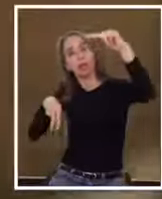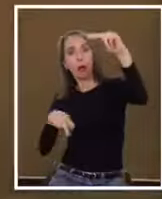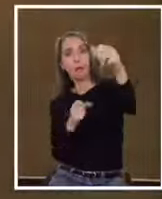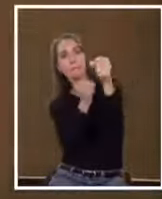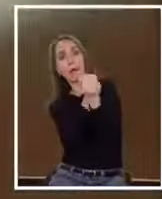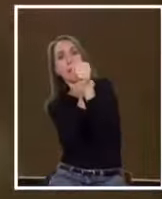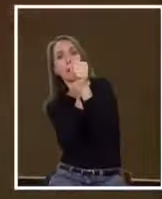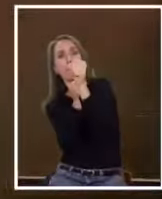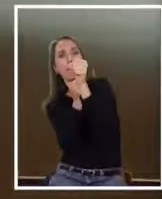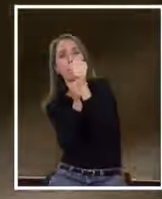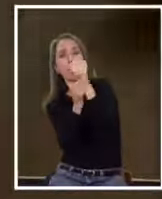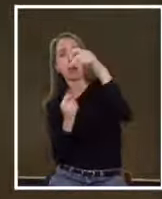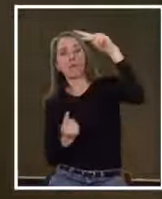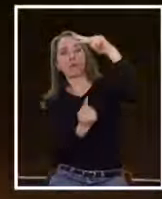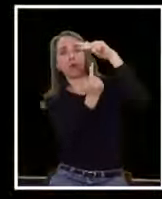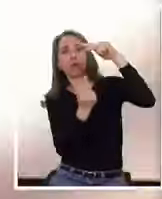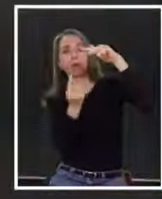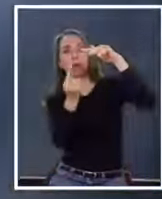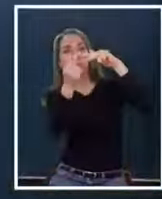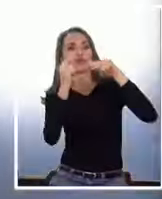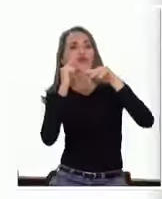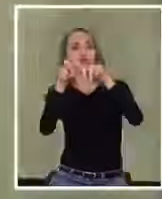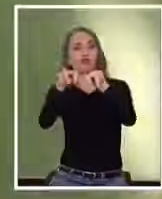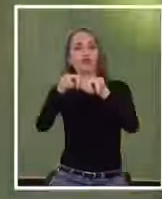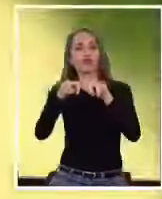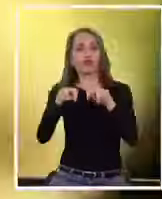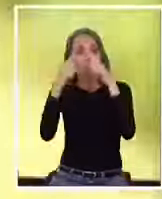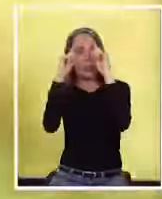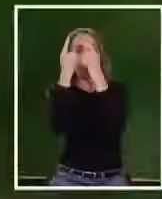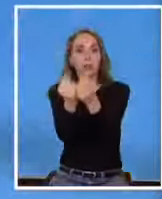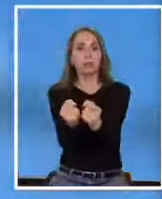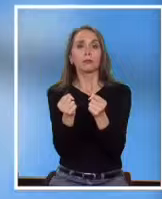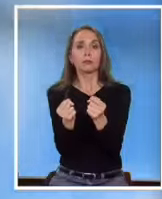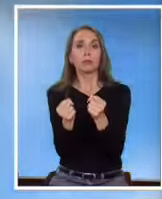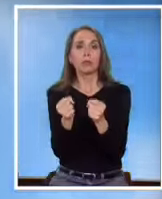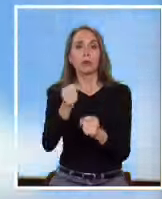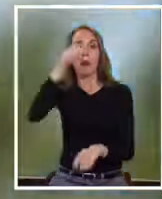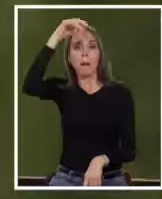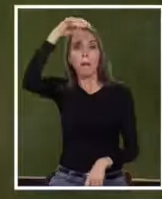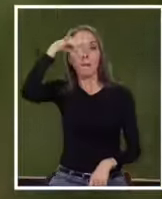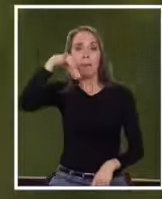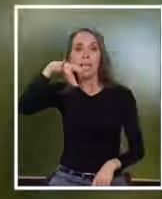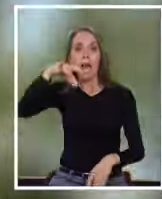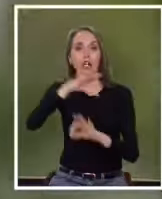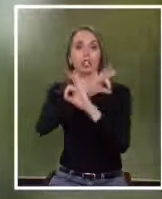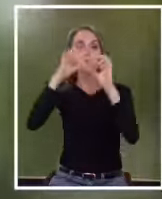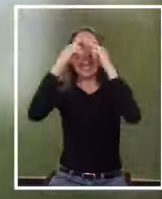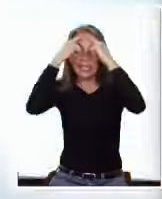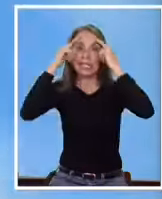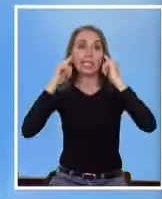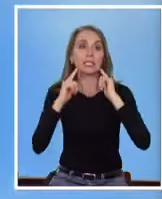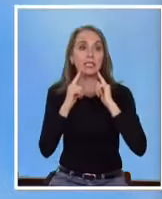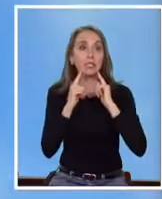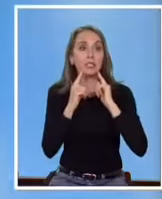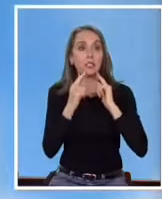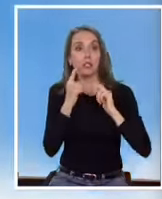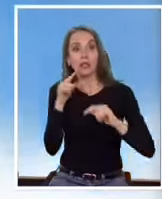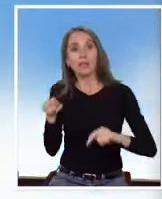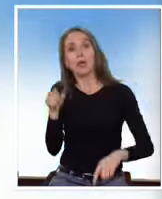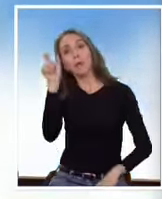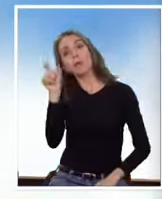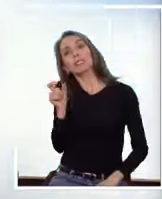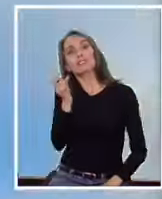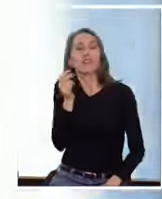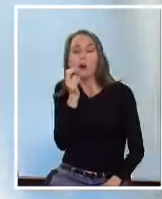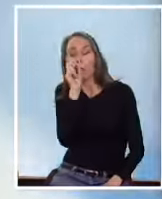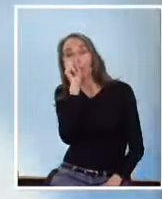tierra. Todos los pasajeros y tripulantes resultaron milagrosamente ilesos. Es un registro